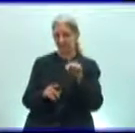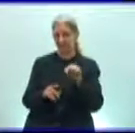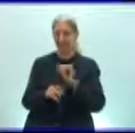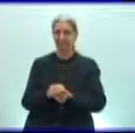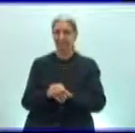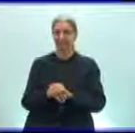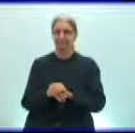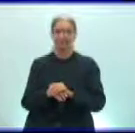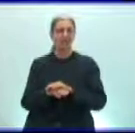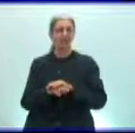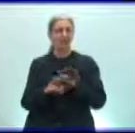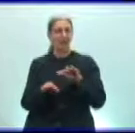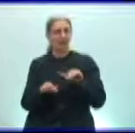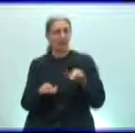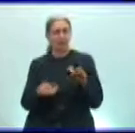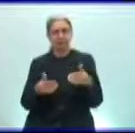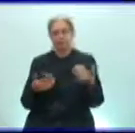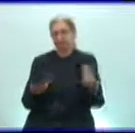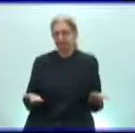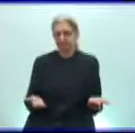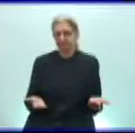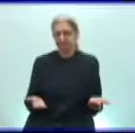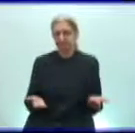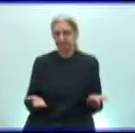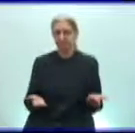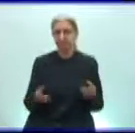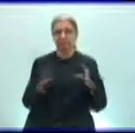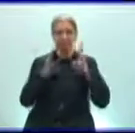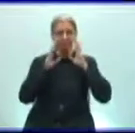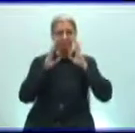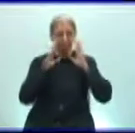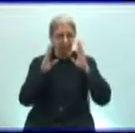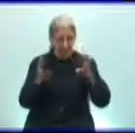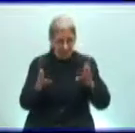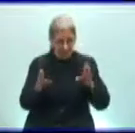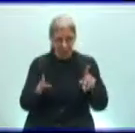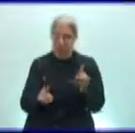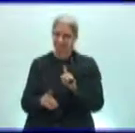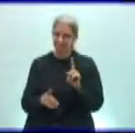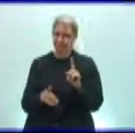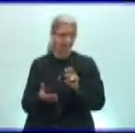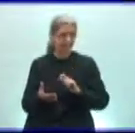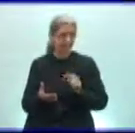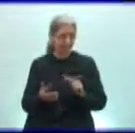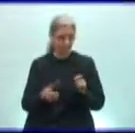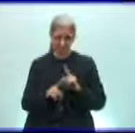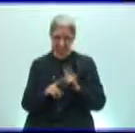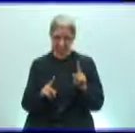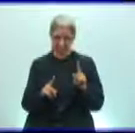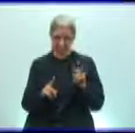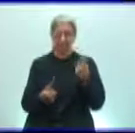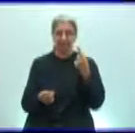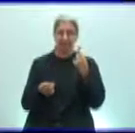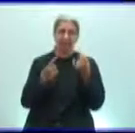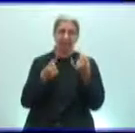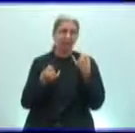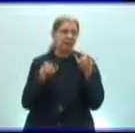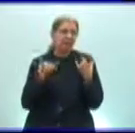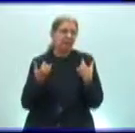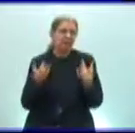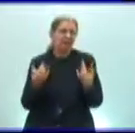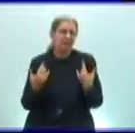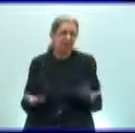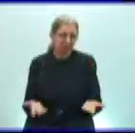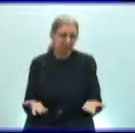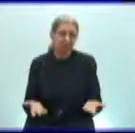Dicho esto, y si les pido que presten atención, tampoco tienen que copiar porque vamos a reconocer la definición que acabamos